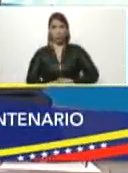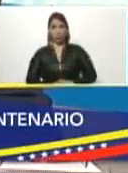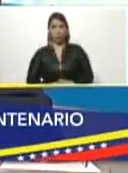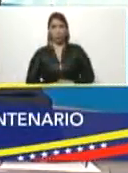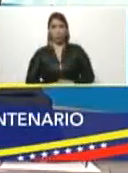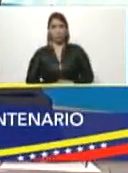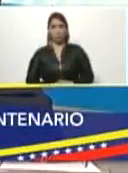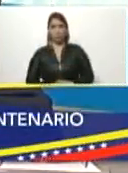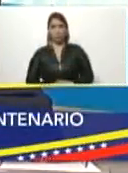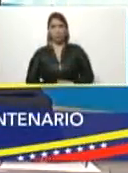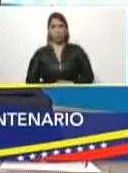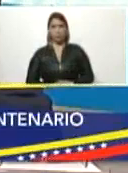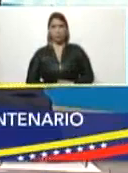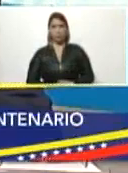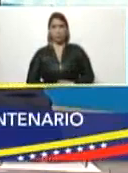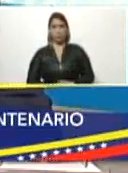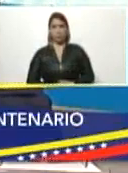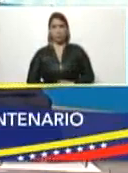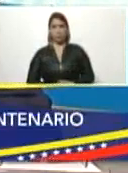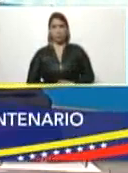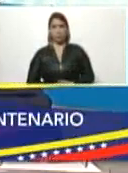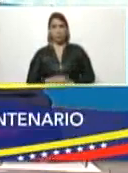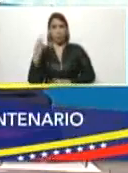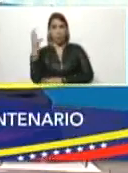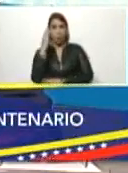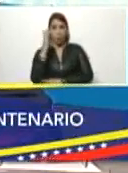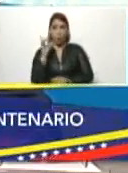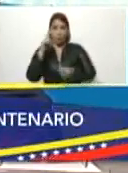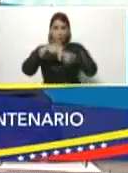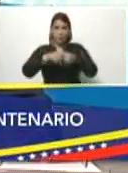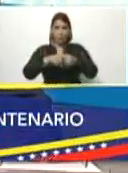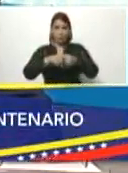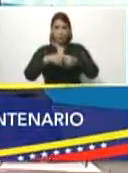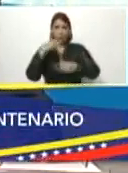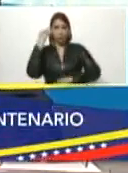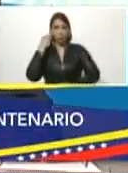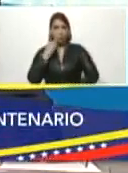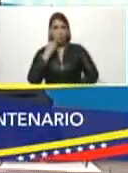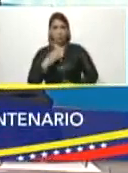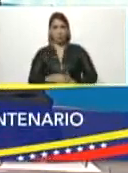plenamente a la Gran Colombia, a la Colombia de Bolívar.